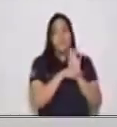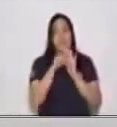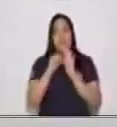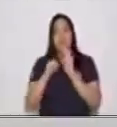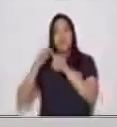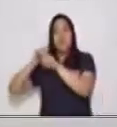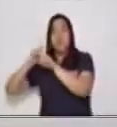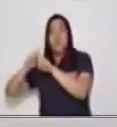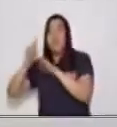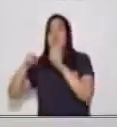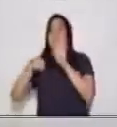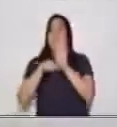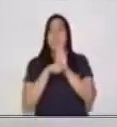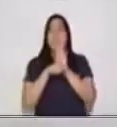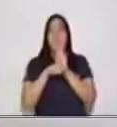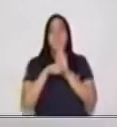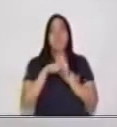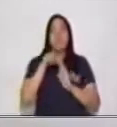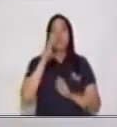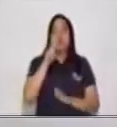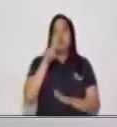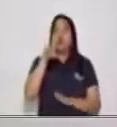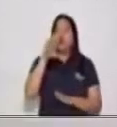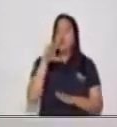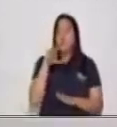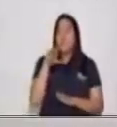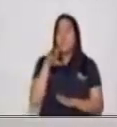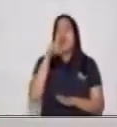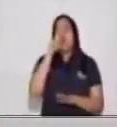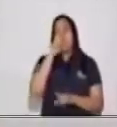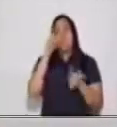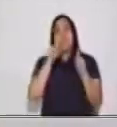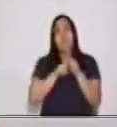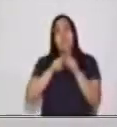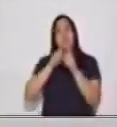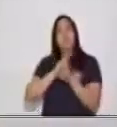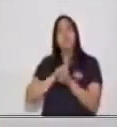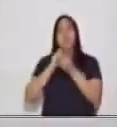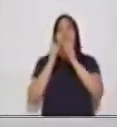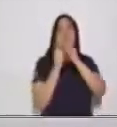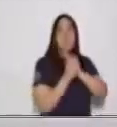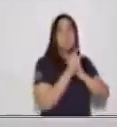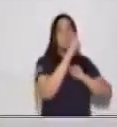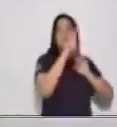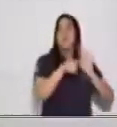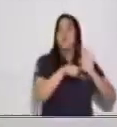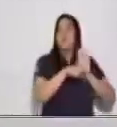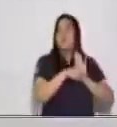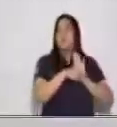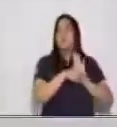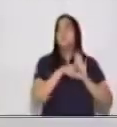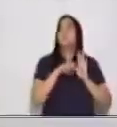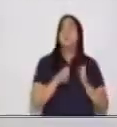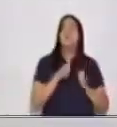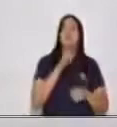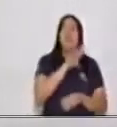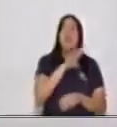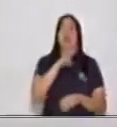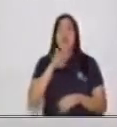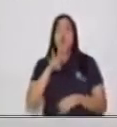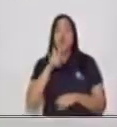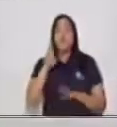Y este más 22 va a venir a restar también a este 44. Entonces nos va a quedar 44 menos